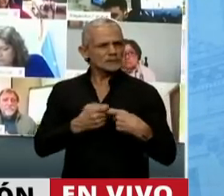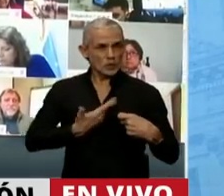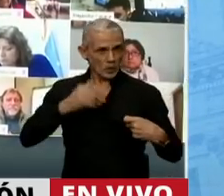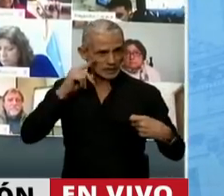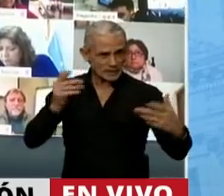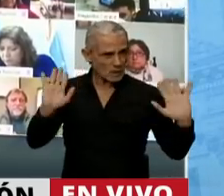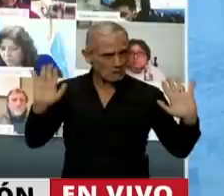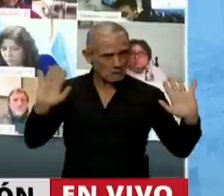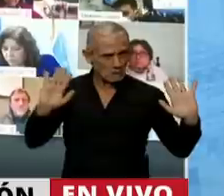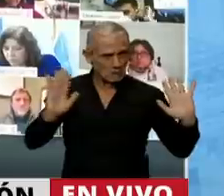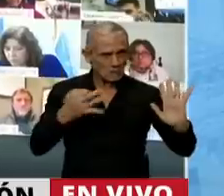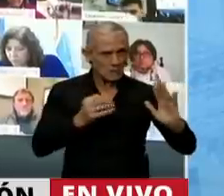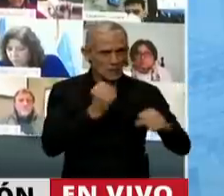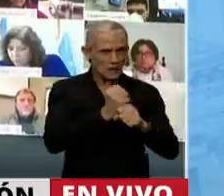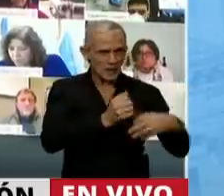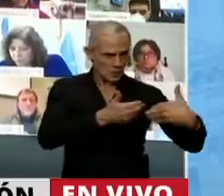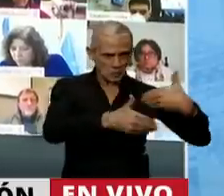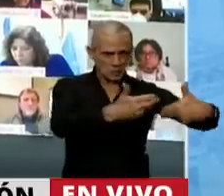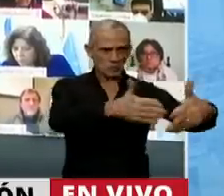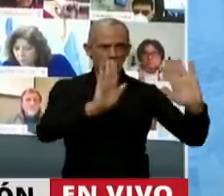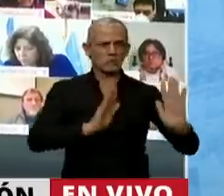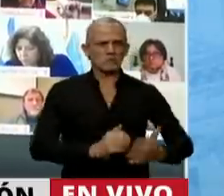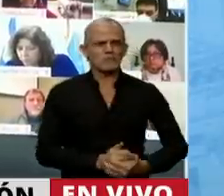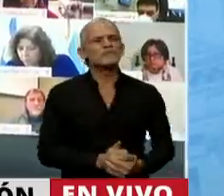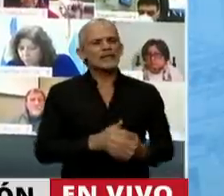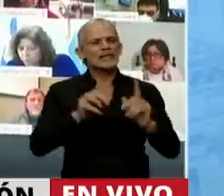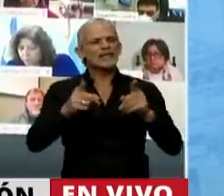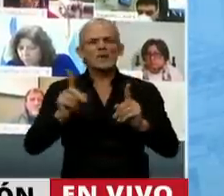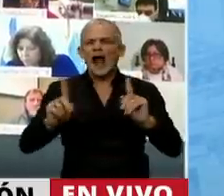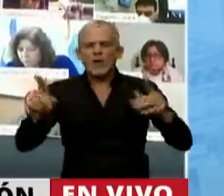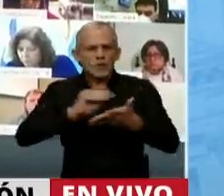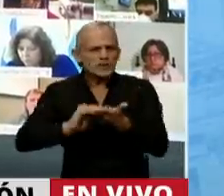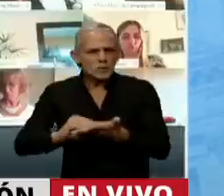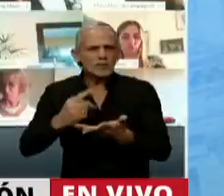Con respecto a si hizo alguna mención